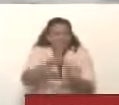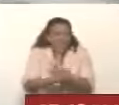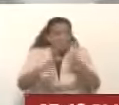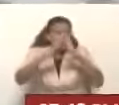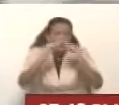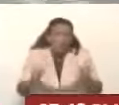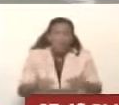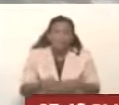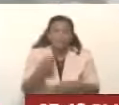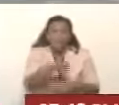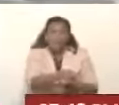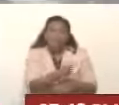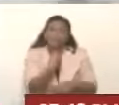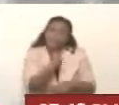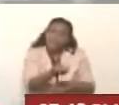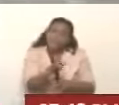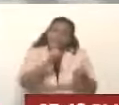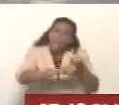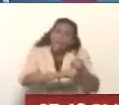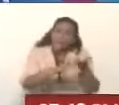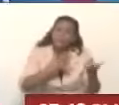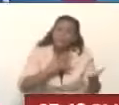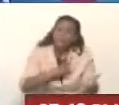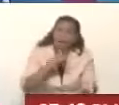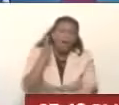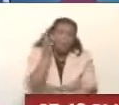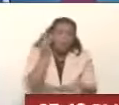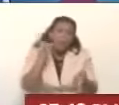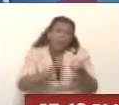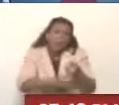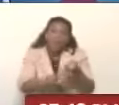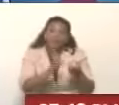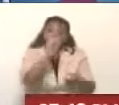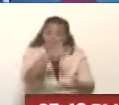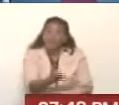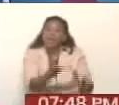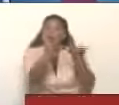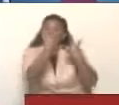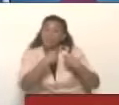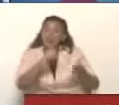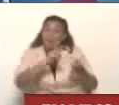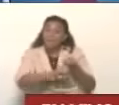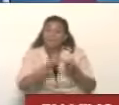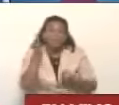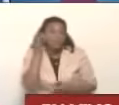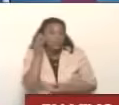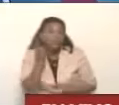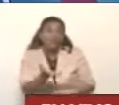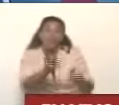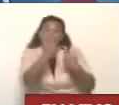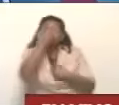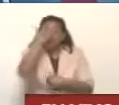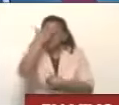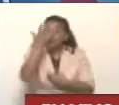Lo que pasa es que yo le decía a Silvia, ¿verdad, Silita? Silita pudiera contar muchas cosas también.